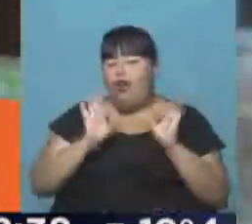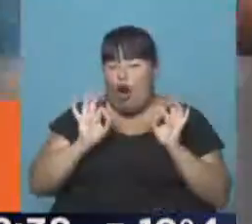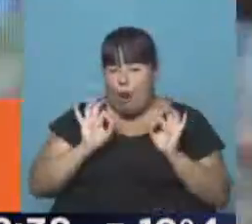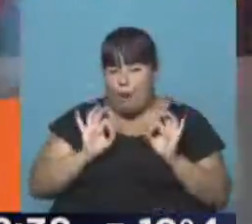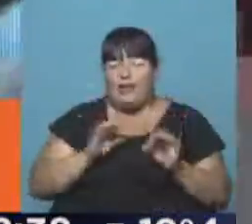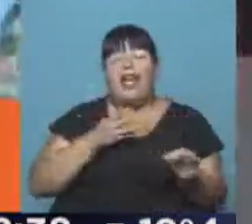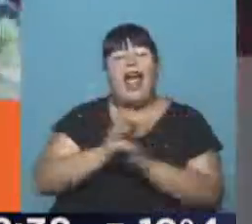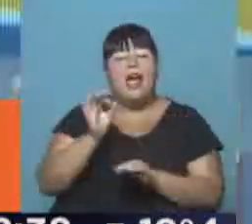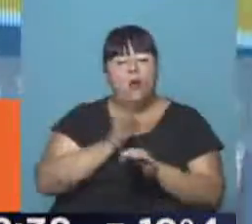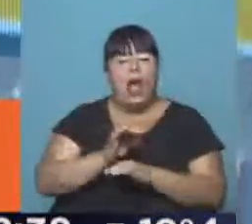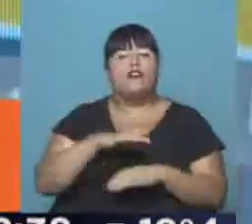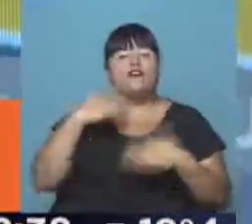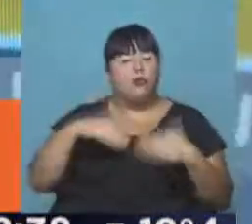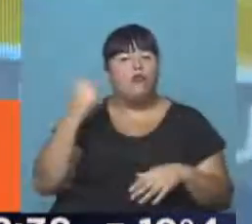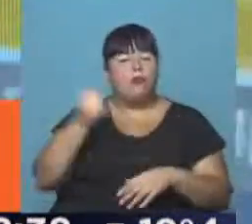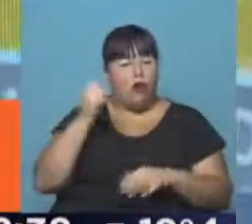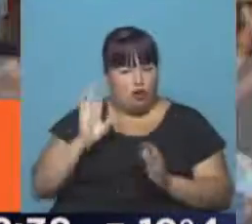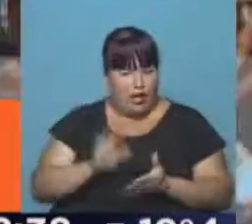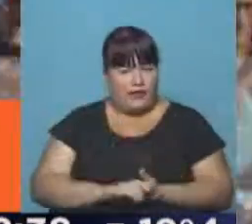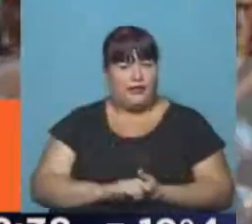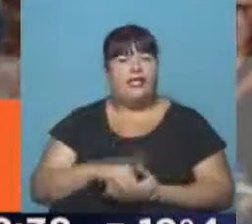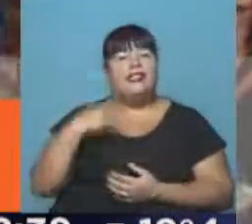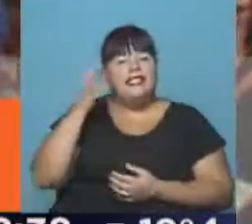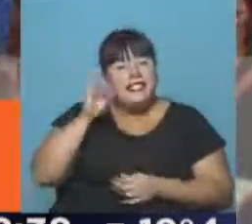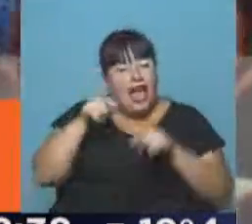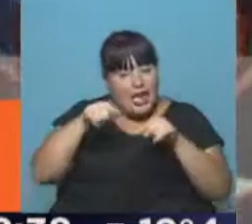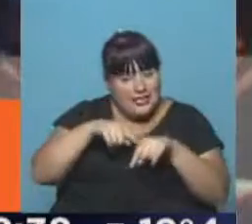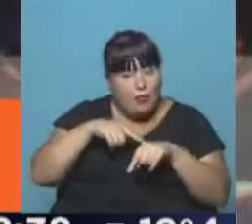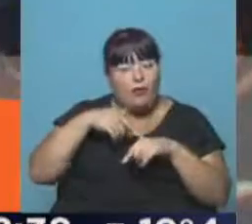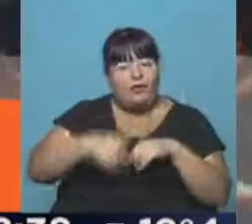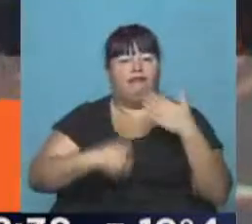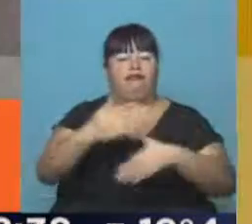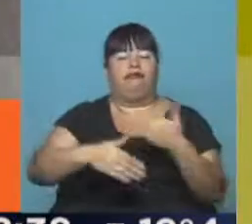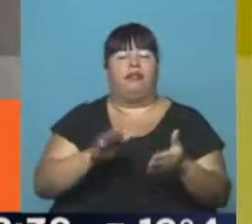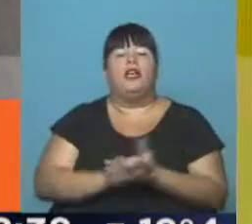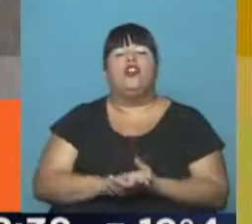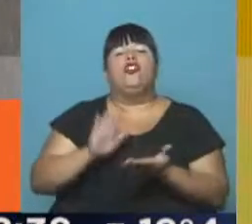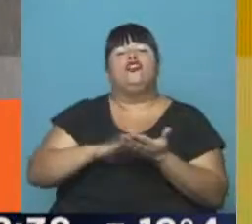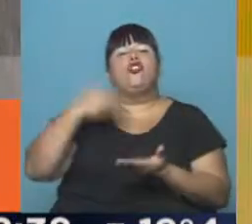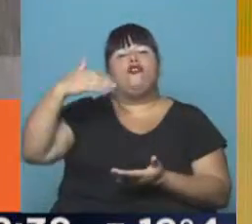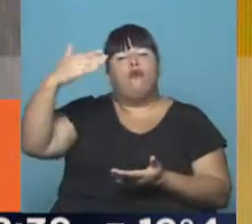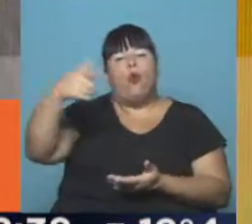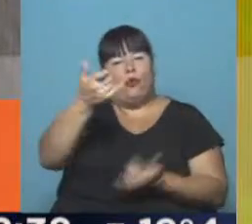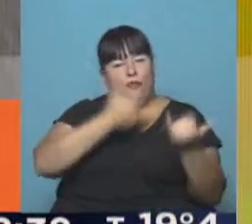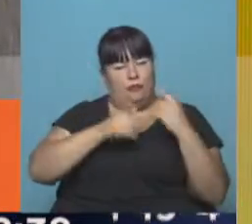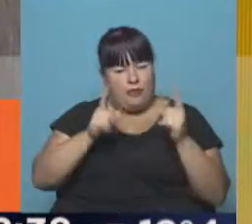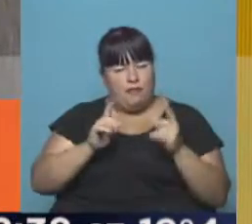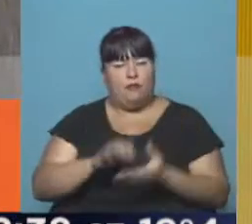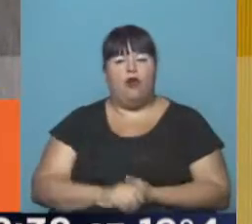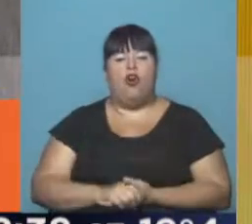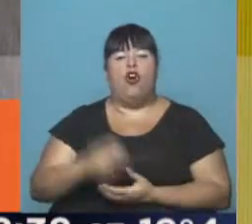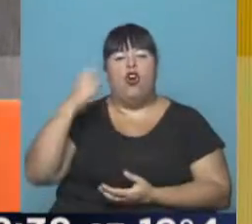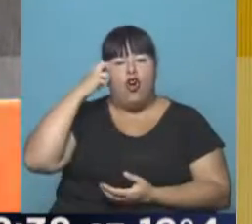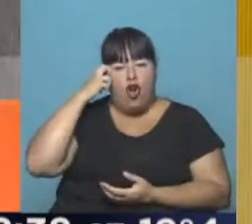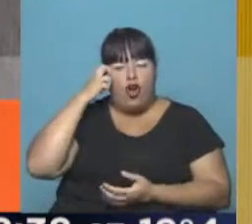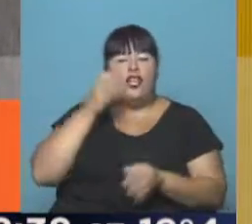en la educación jugaba un rol preponderante. Flavio, se sabía que desde ahí se salía para adelante. Mirando a futuro, y vos recién nombrabas,